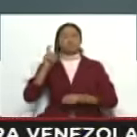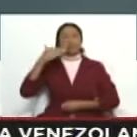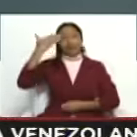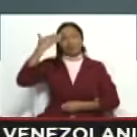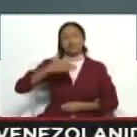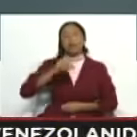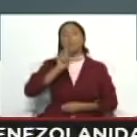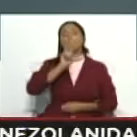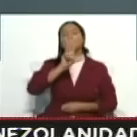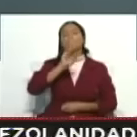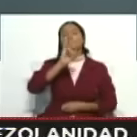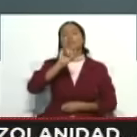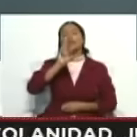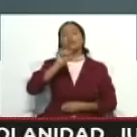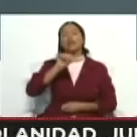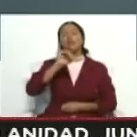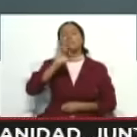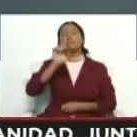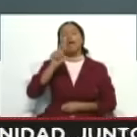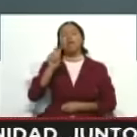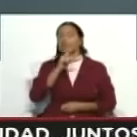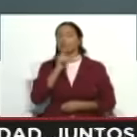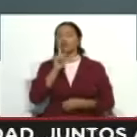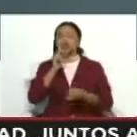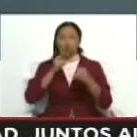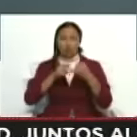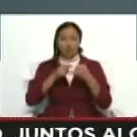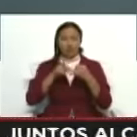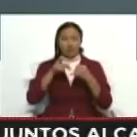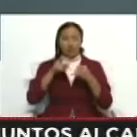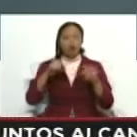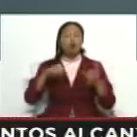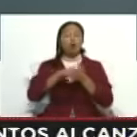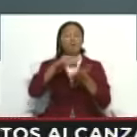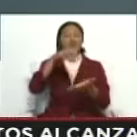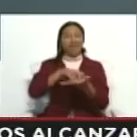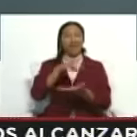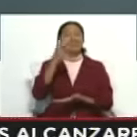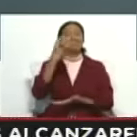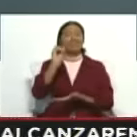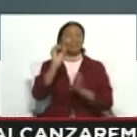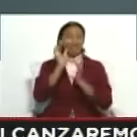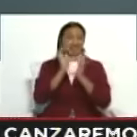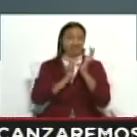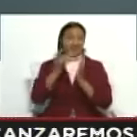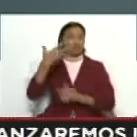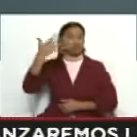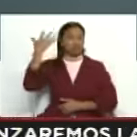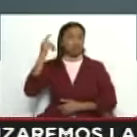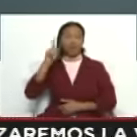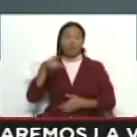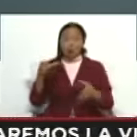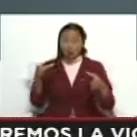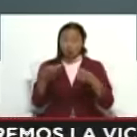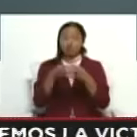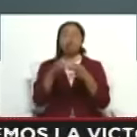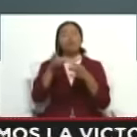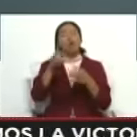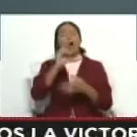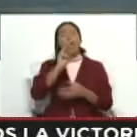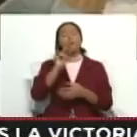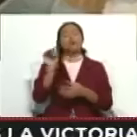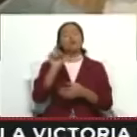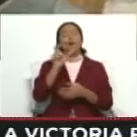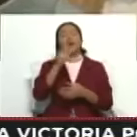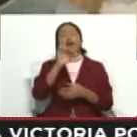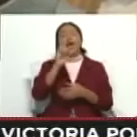que luego participaron no solamente en el golpe de Estado del 30 de abril, sino en la operación Gedeón. Sale mencionado allí, ¿no?